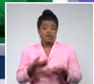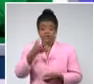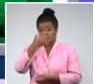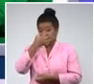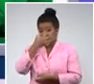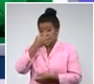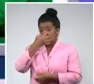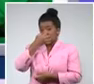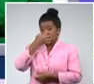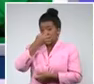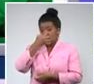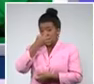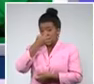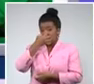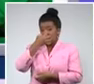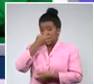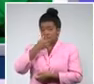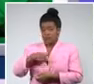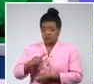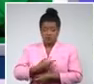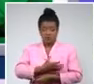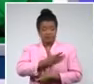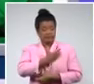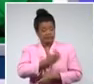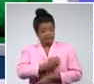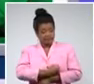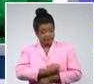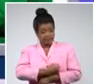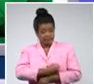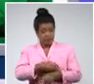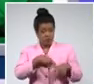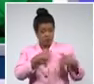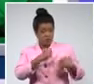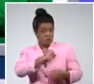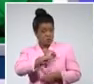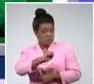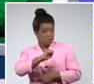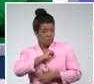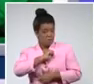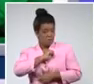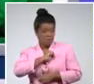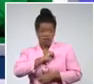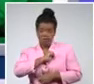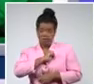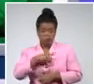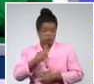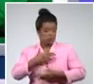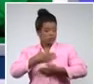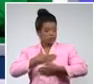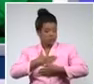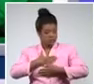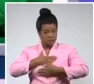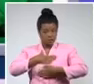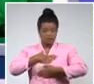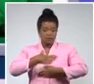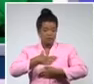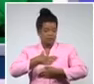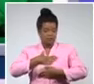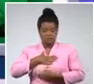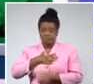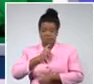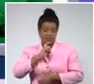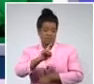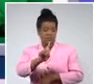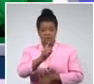ventilarlo, y lamentablemente hizo una parada cardiorrespiratoria de la cual no fue posible su reanimación